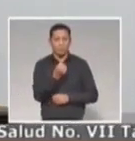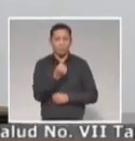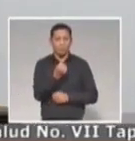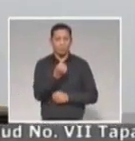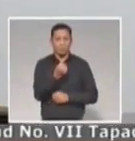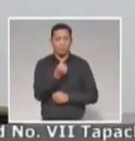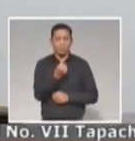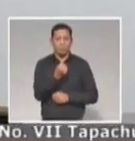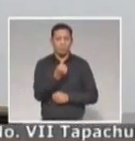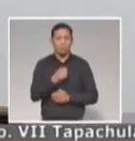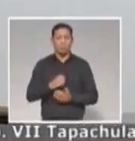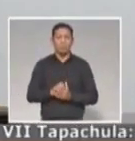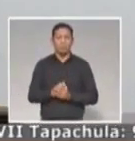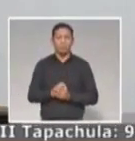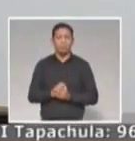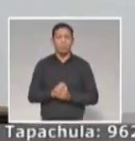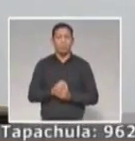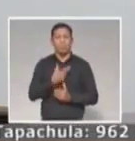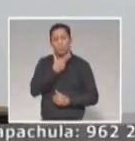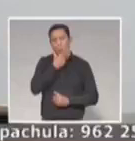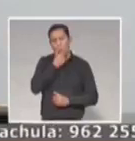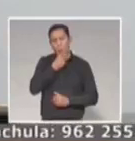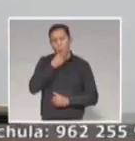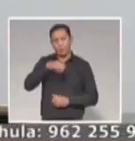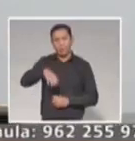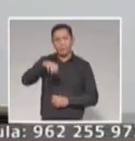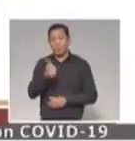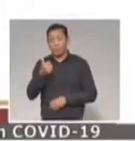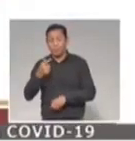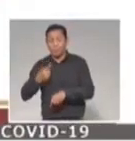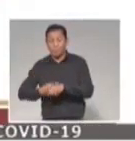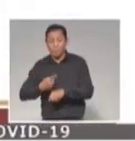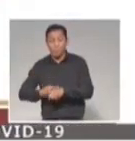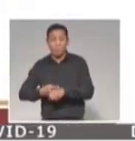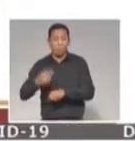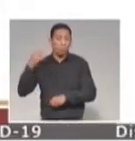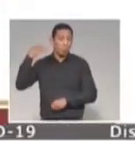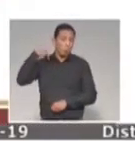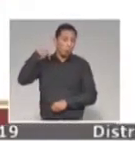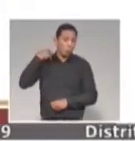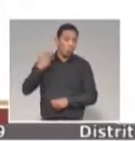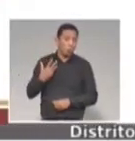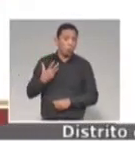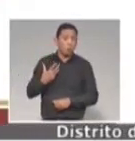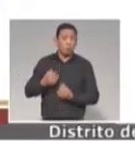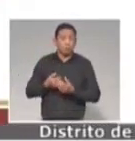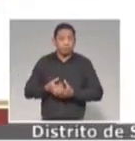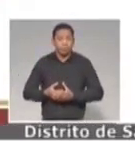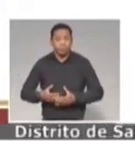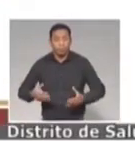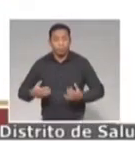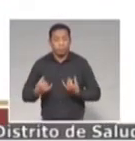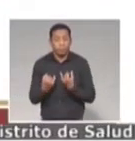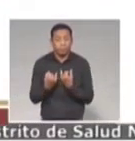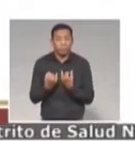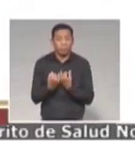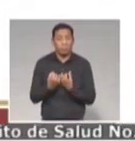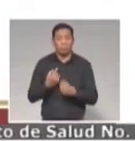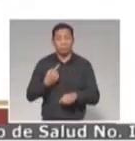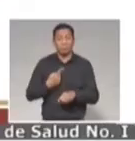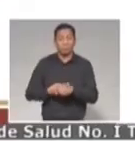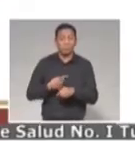y motozintla así como un caso en los municipios de bellavista benemérito de las américas ambos il cacahoatán frontera comalapa